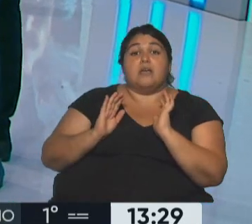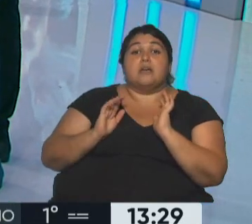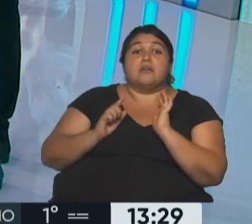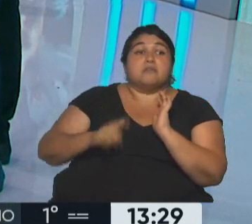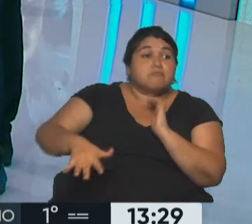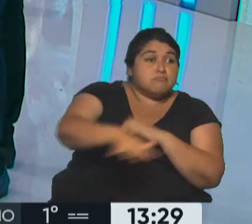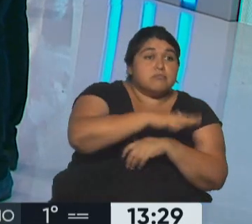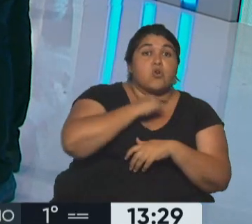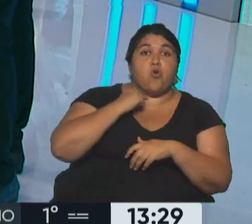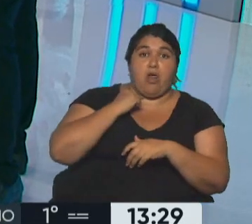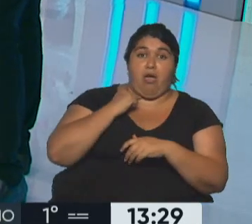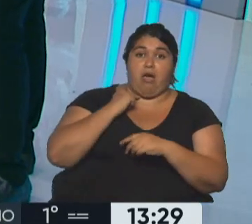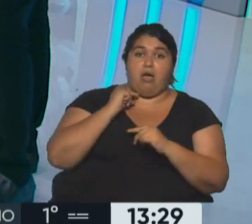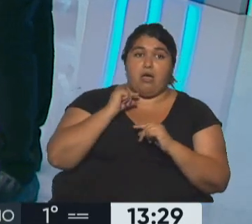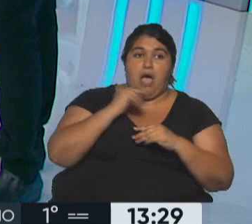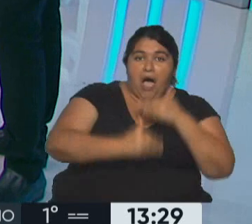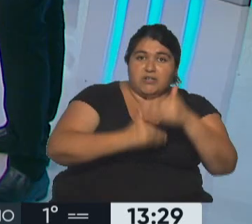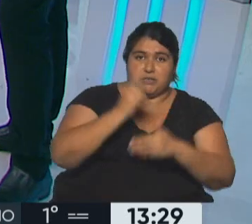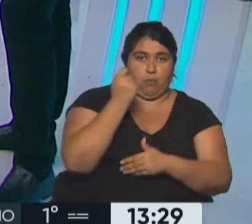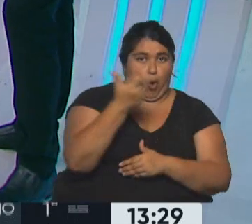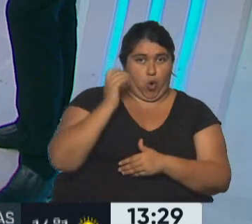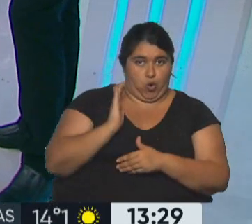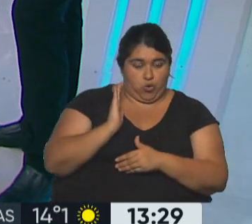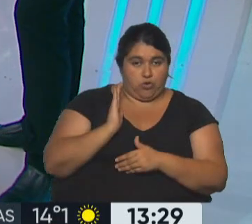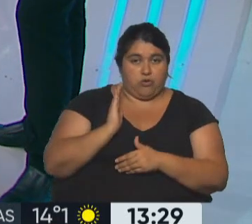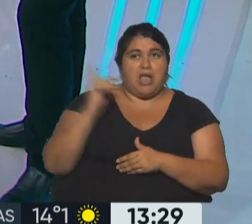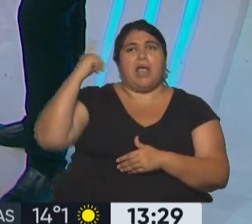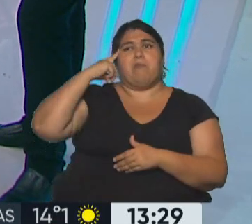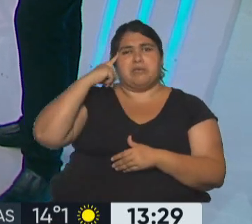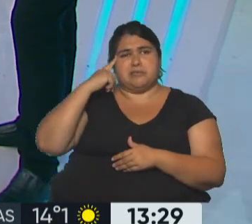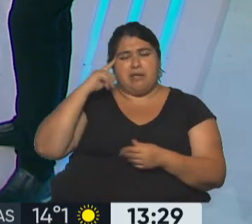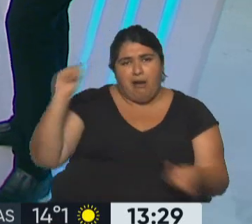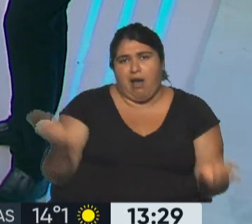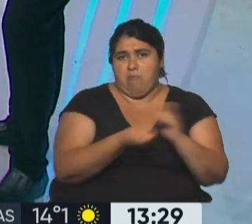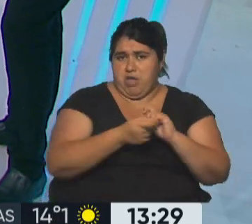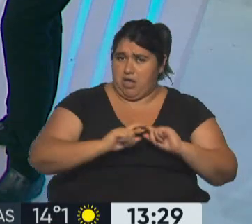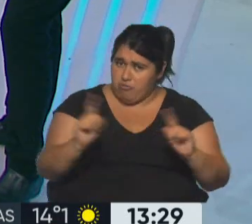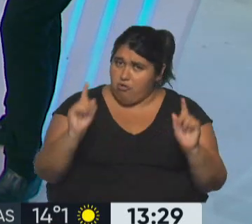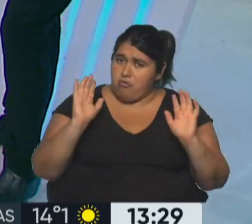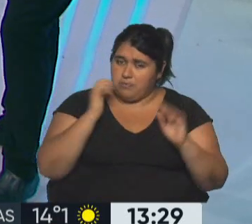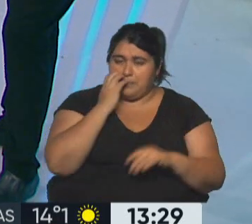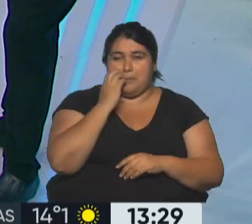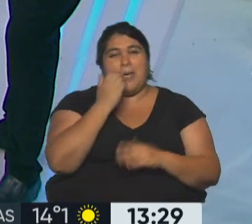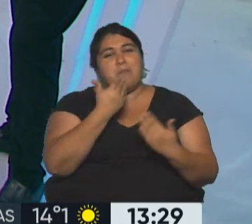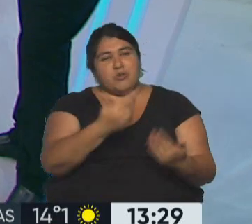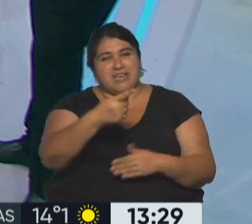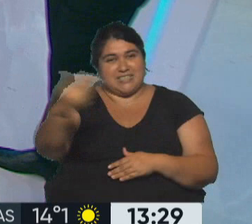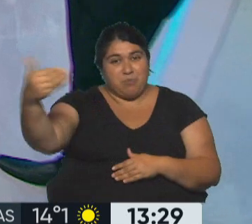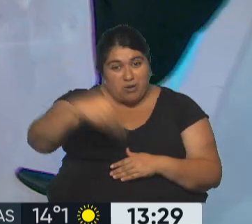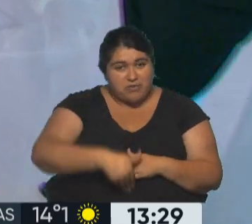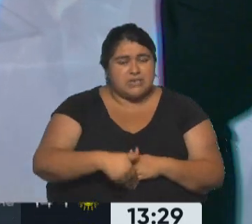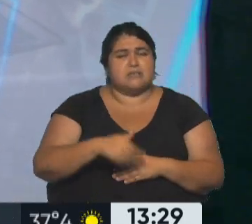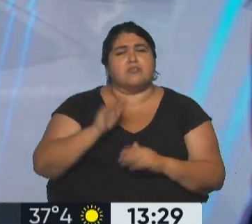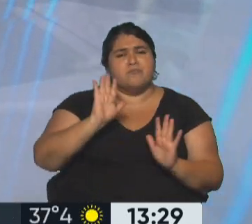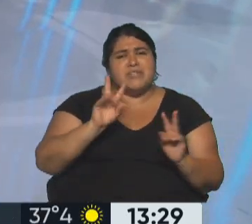curia pudo cambiar poco y nada, porque quizás tampoco él cree que haya que cambiarla mucho. Fortunato, gracias por haber venido.